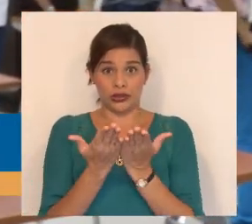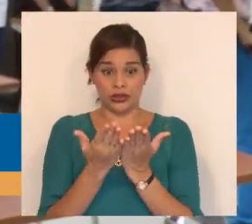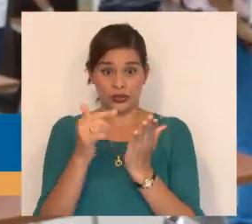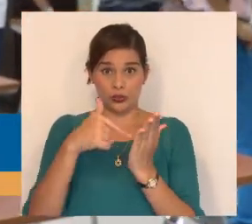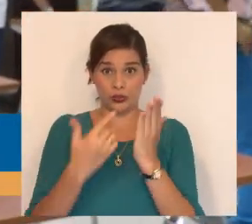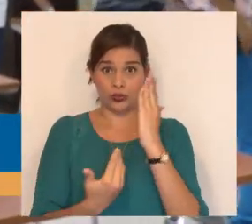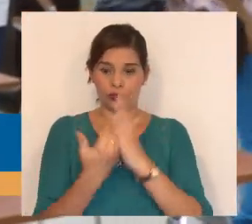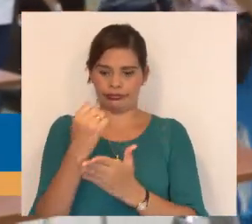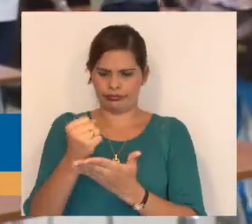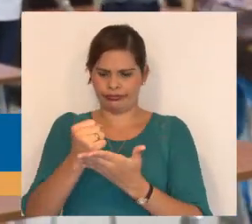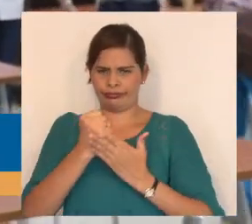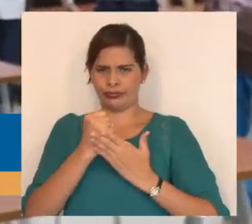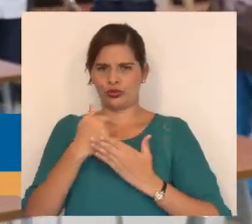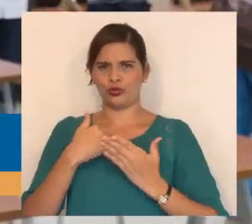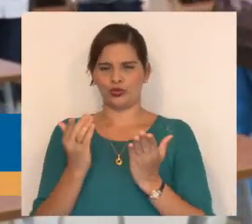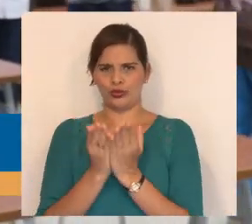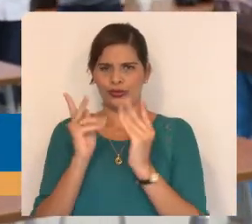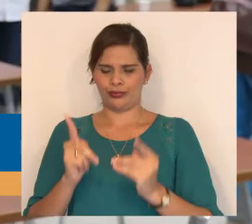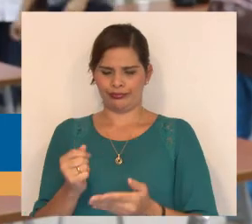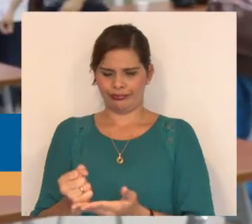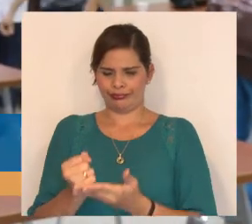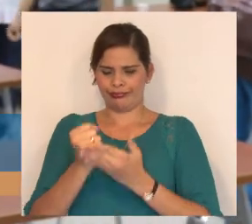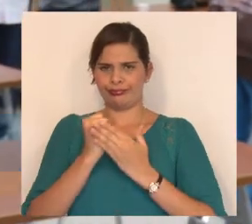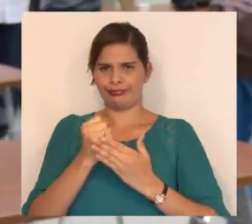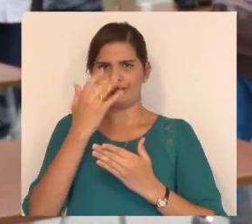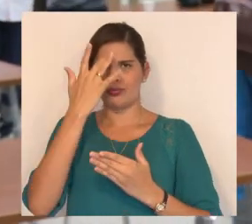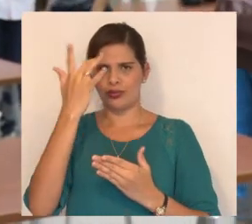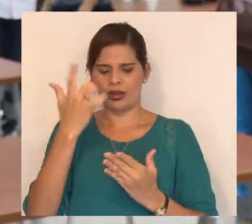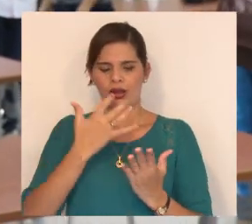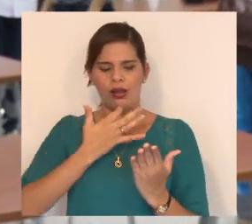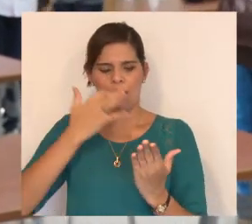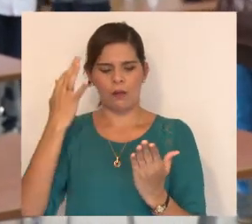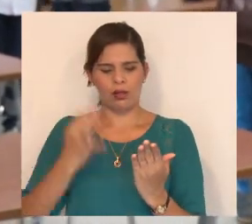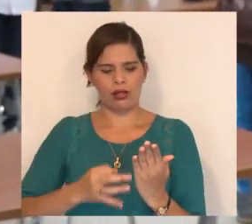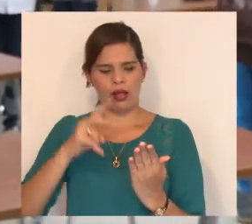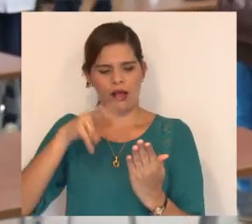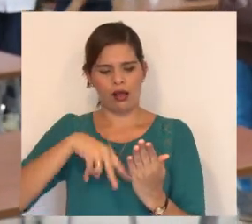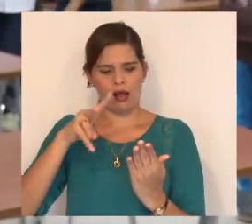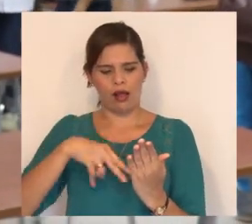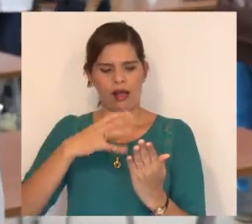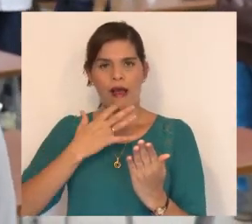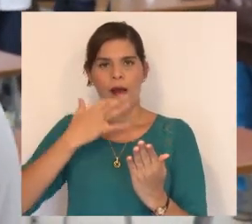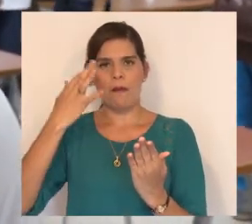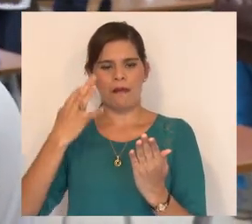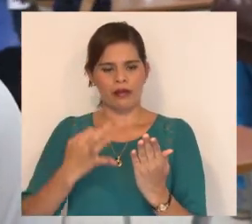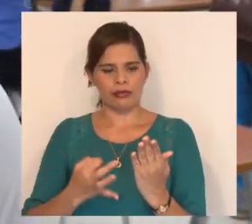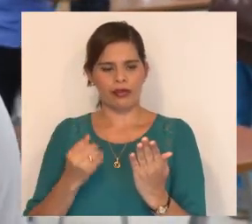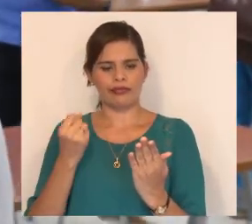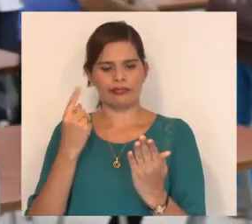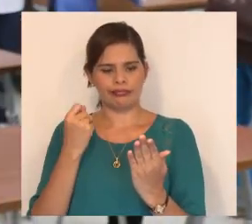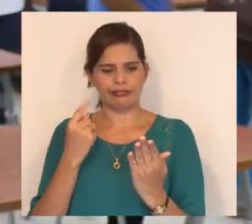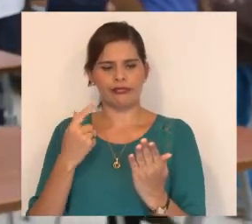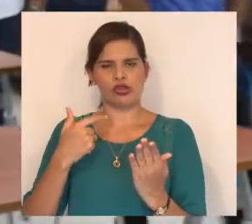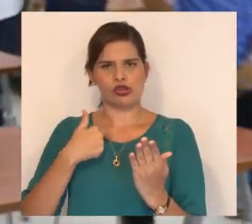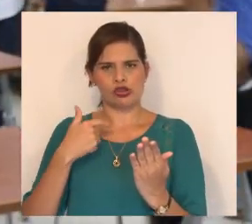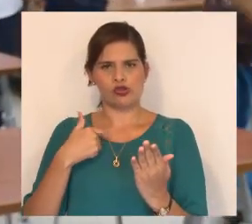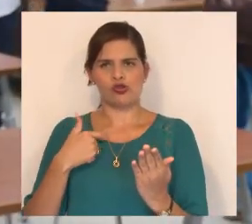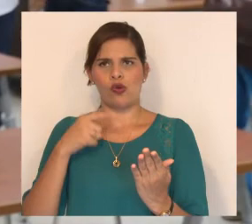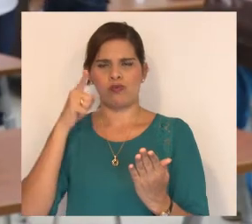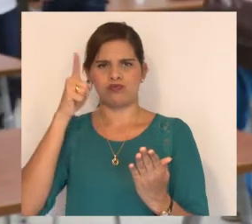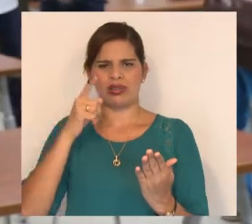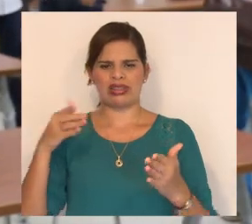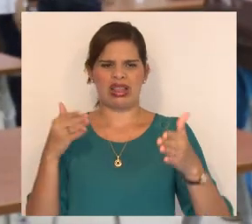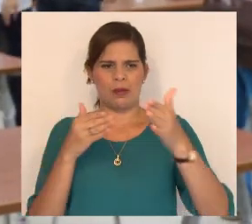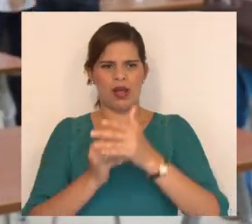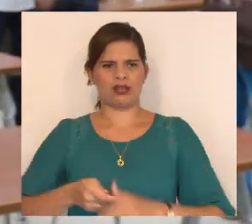a nosotros como estudiantes porque nos ayuda a verificar verdaderamente circunstancias que se presentan como zonas de penumbra entre